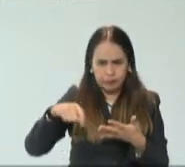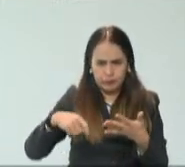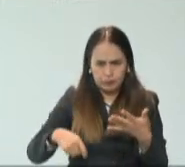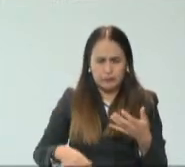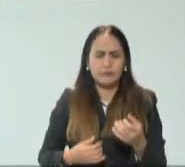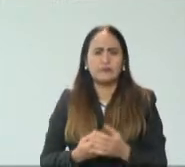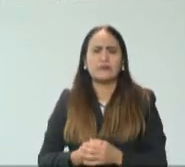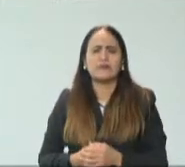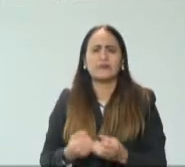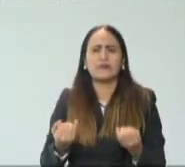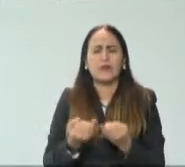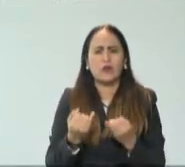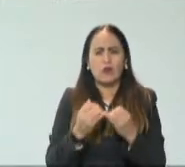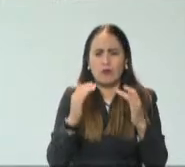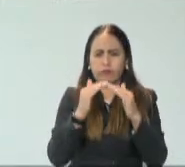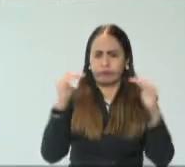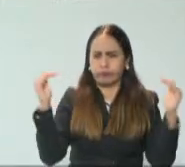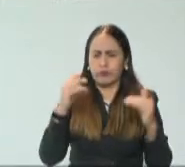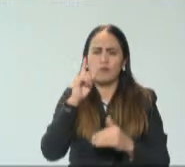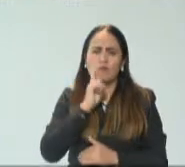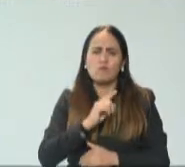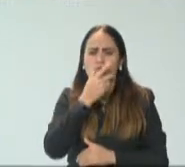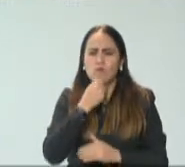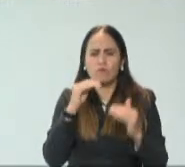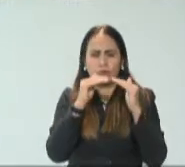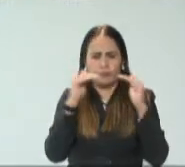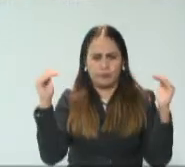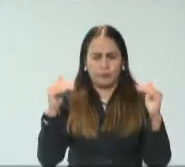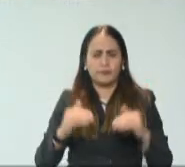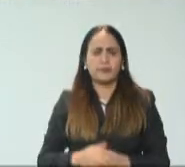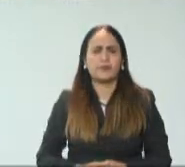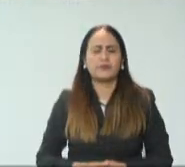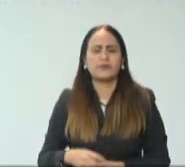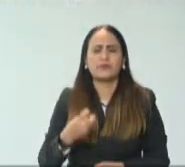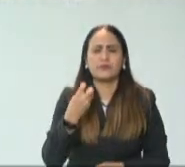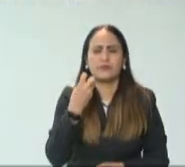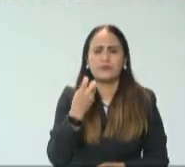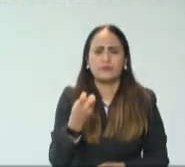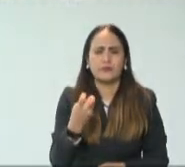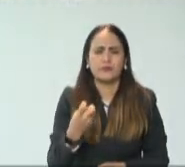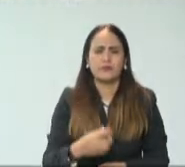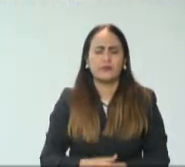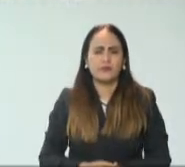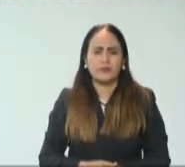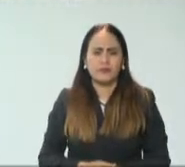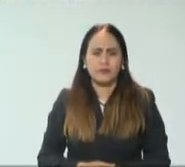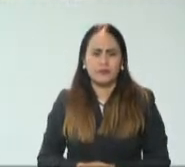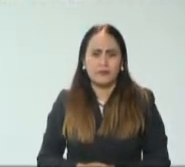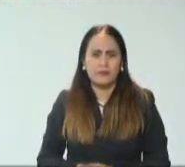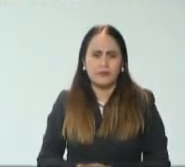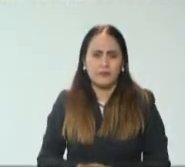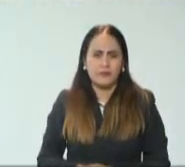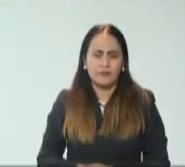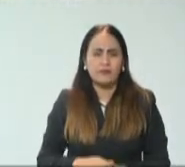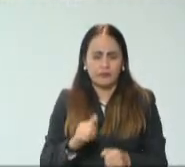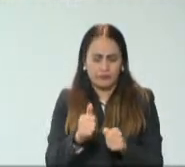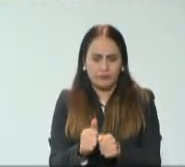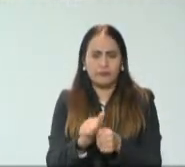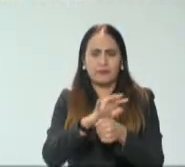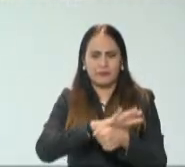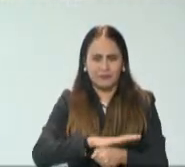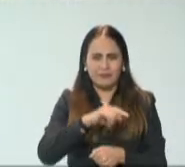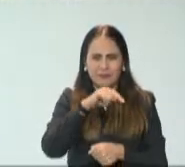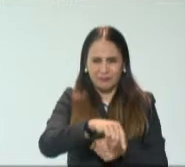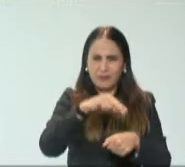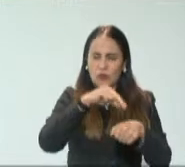totalmente paritario Eh Esto nos permitió En ese sentido pues hacer frente a la pandemia con personal de